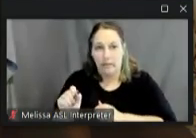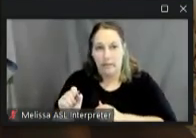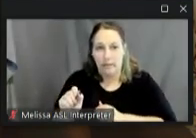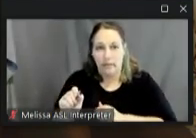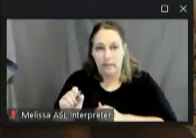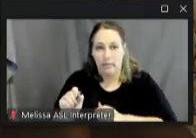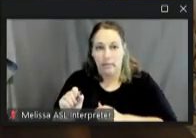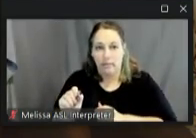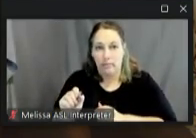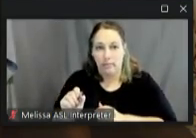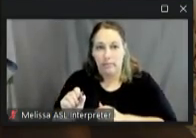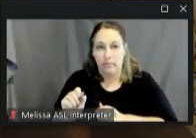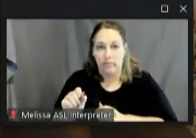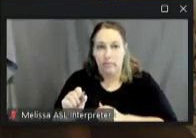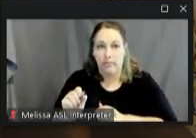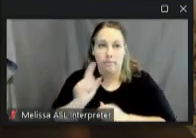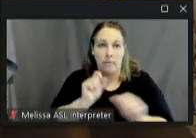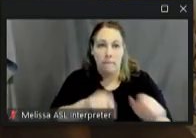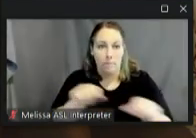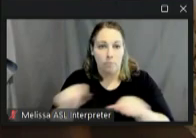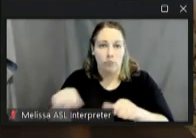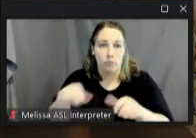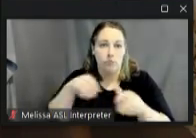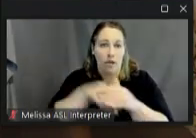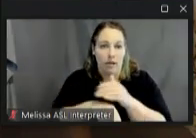y particularmente derechos sexuales y reproductivos.